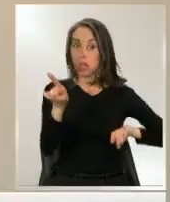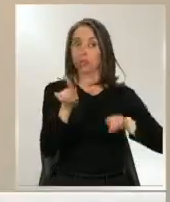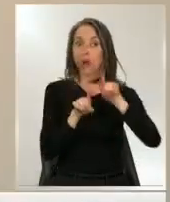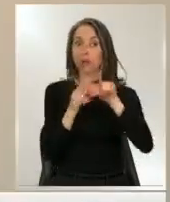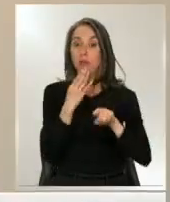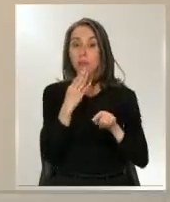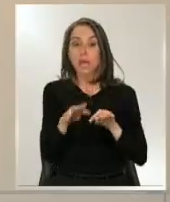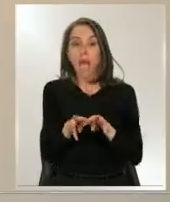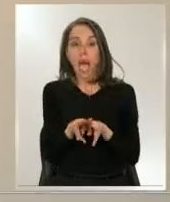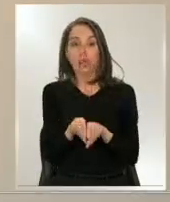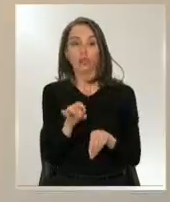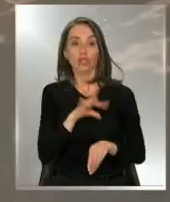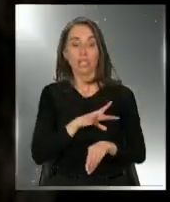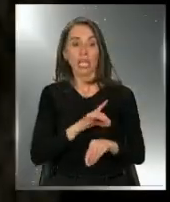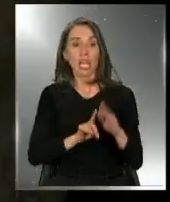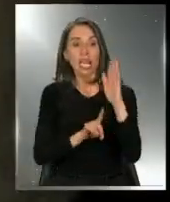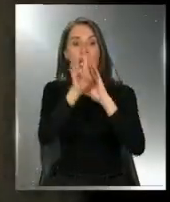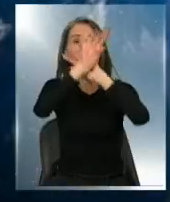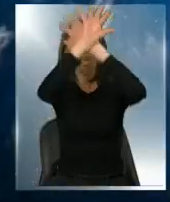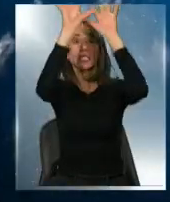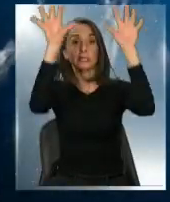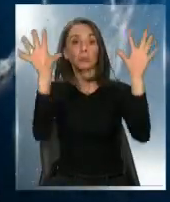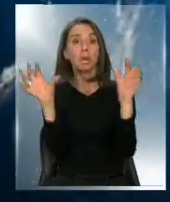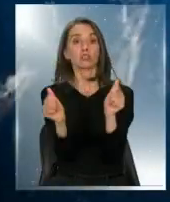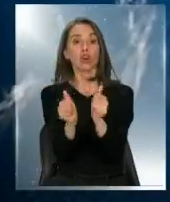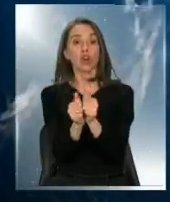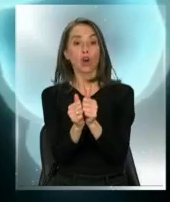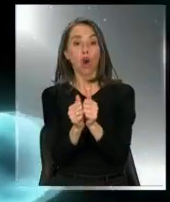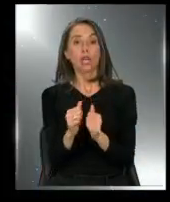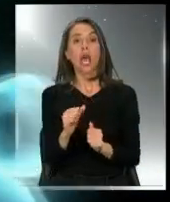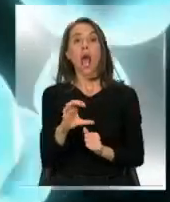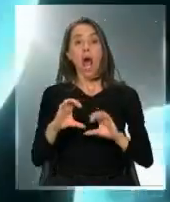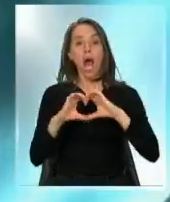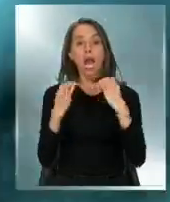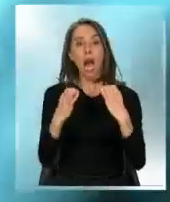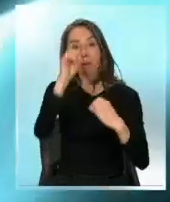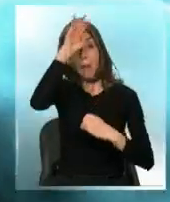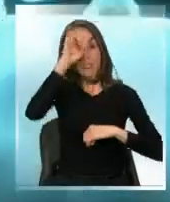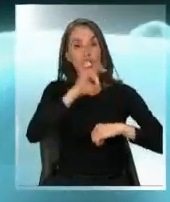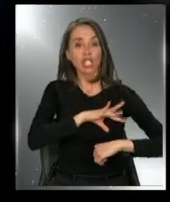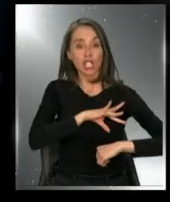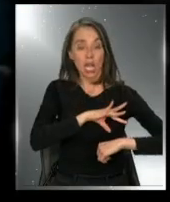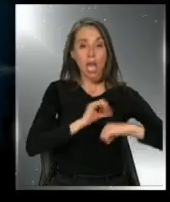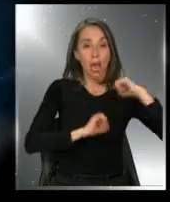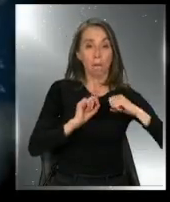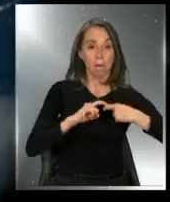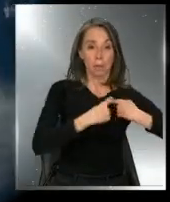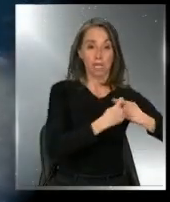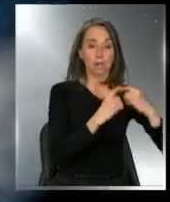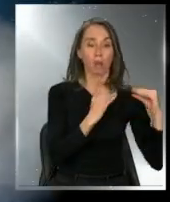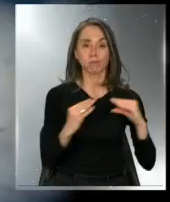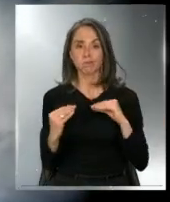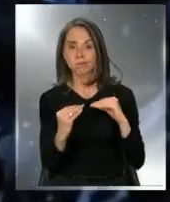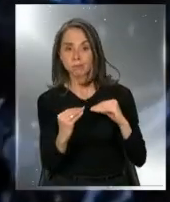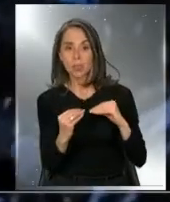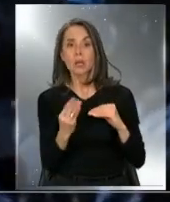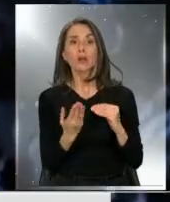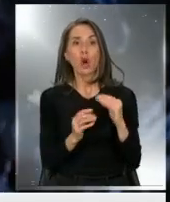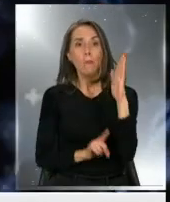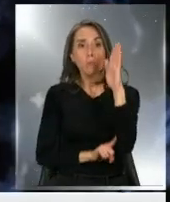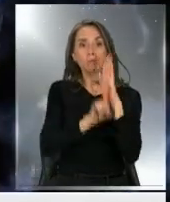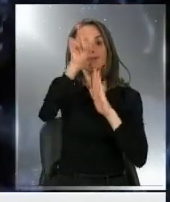Actualmente la Asociación Chilena del Espacio, en conjunto con la Cámara Minera de Chile, están en conversaciones para poder desarrollar esta